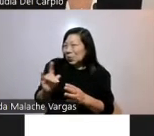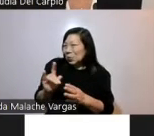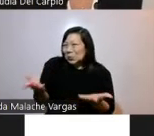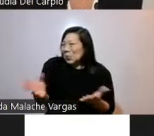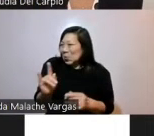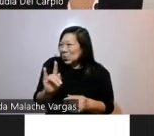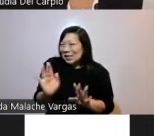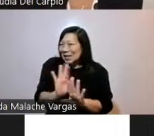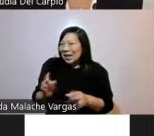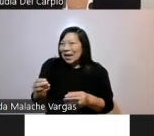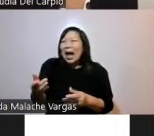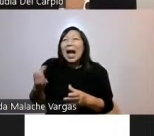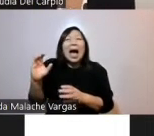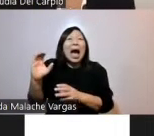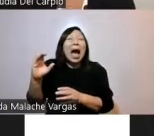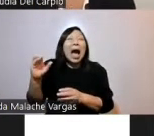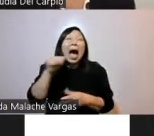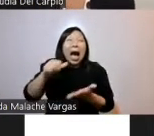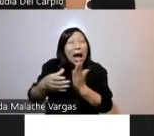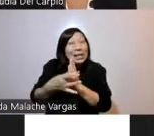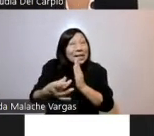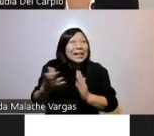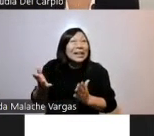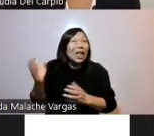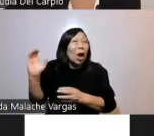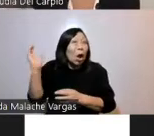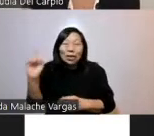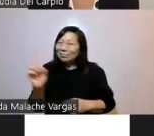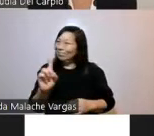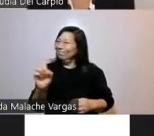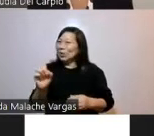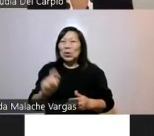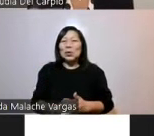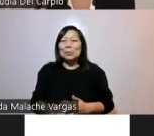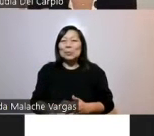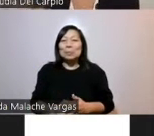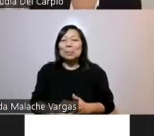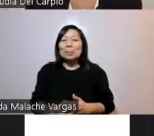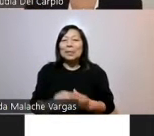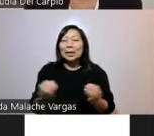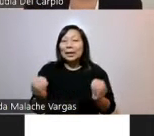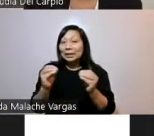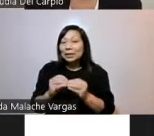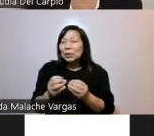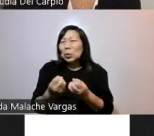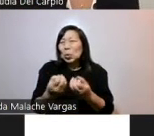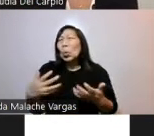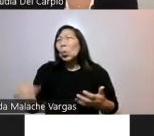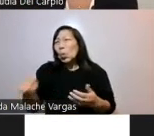No al aceite de coco y no al famoso vinagre blanco. El vinagre blanco se utiliza